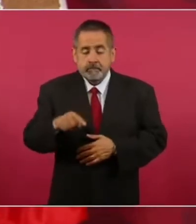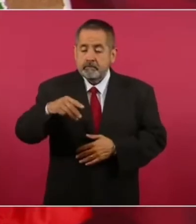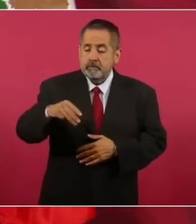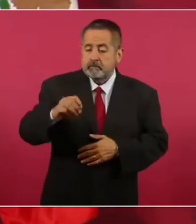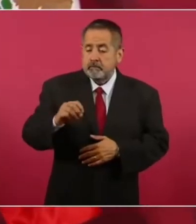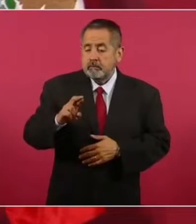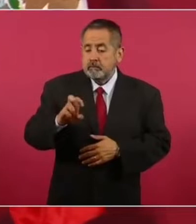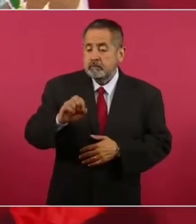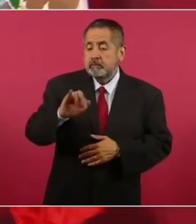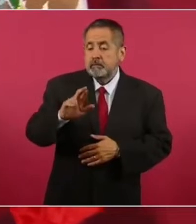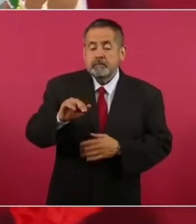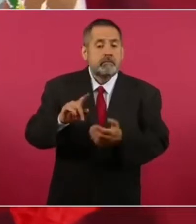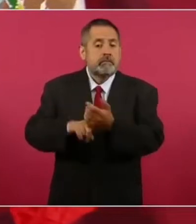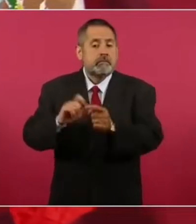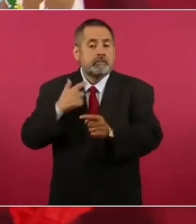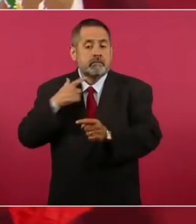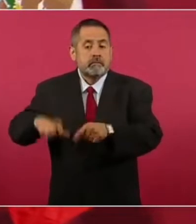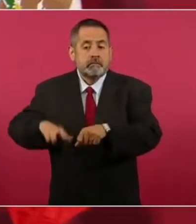gobernador,